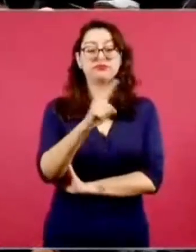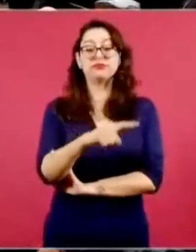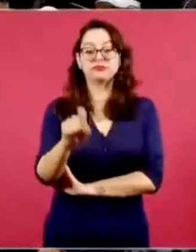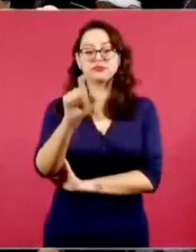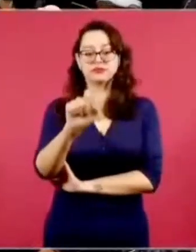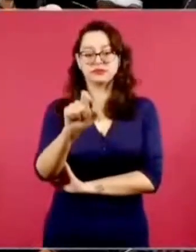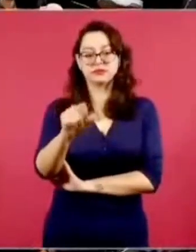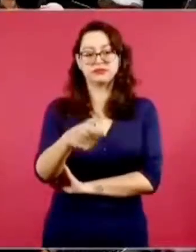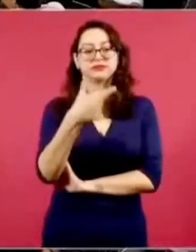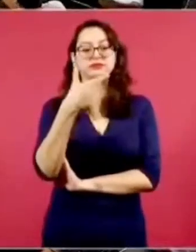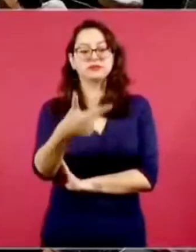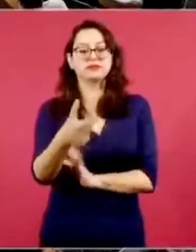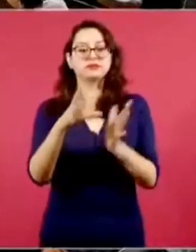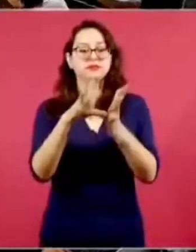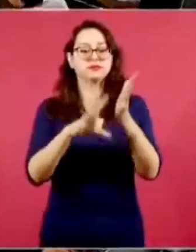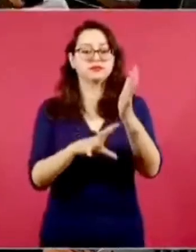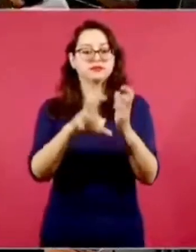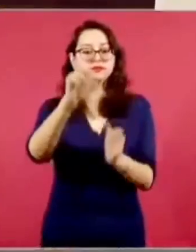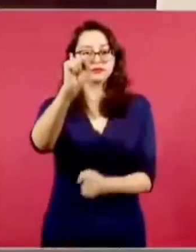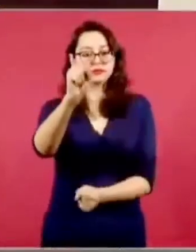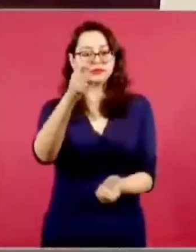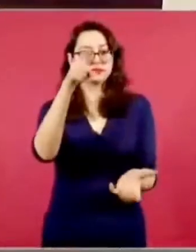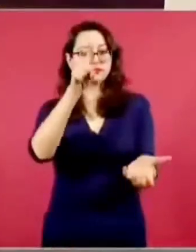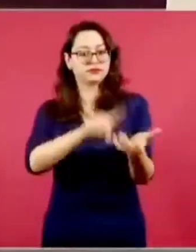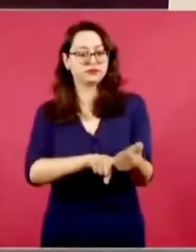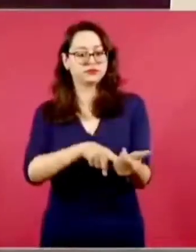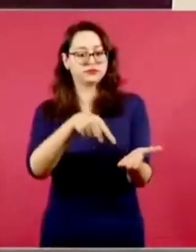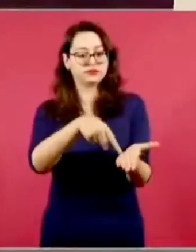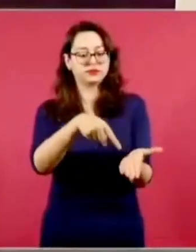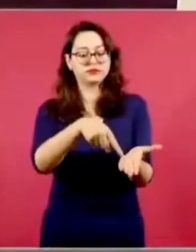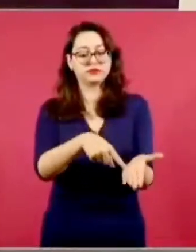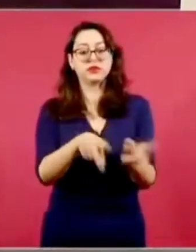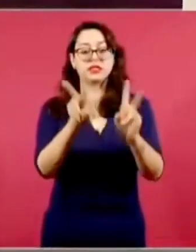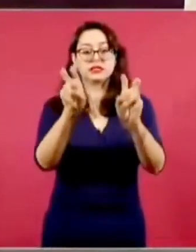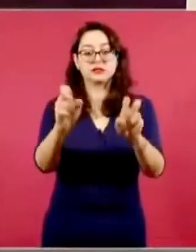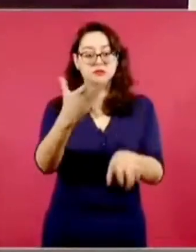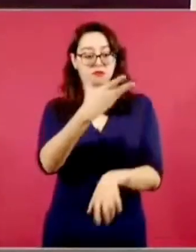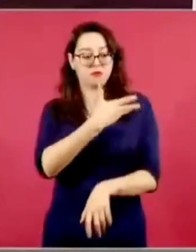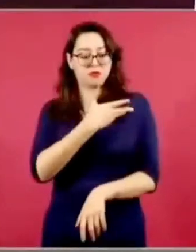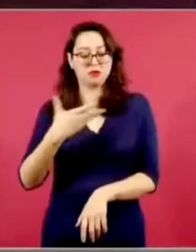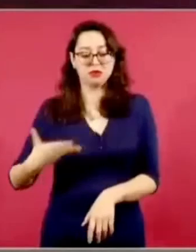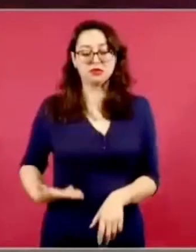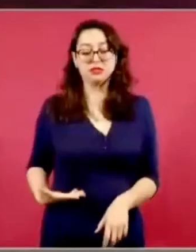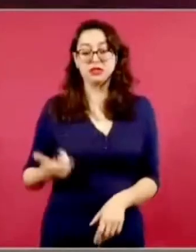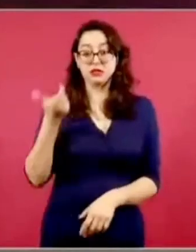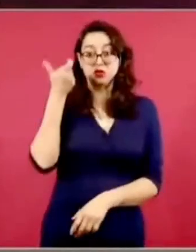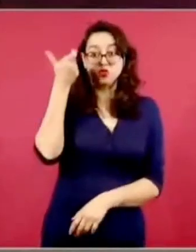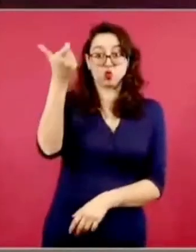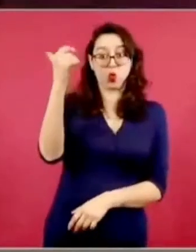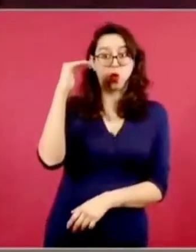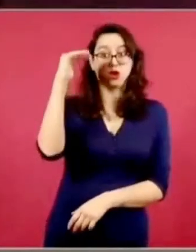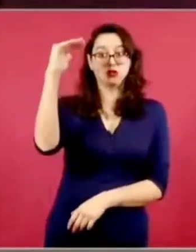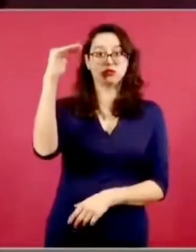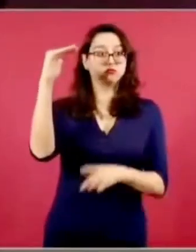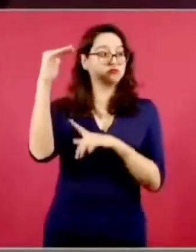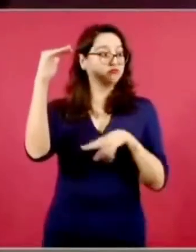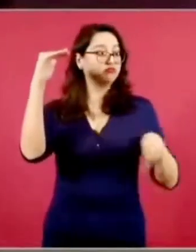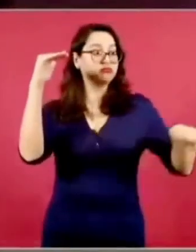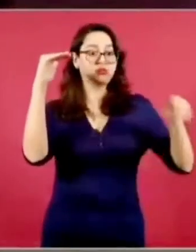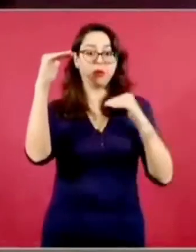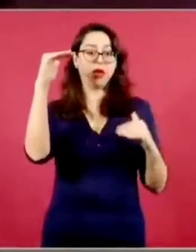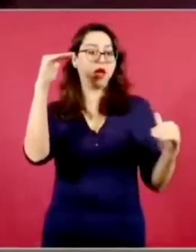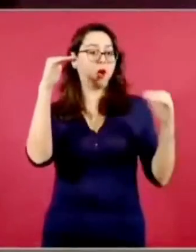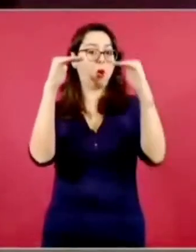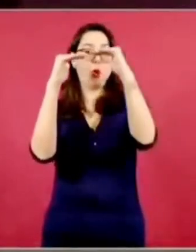de la Constitución para que ningún servidor público ganara más que el presidente de la